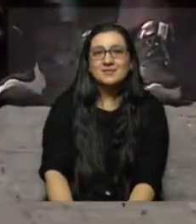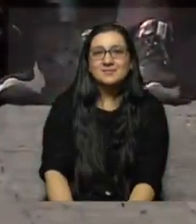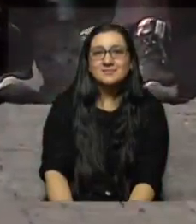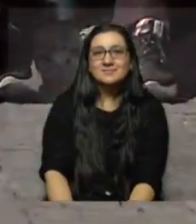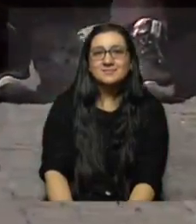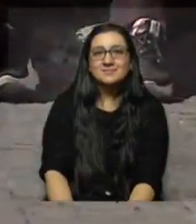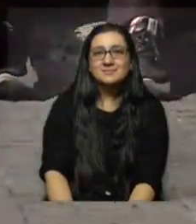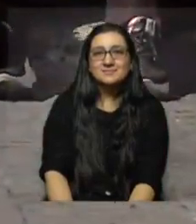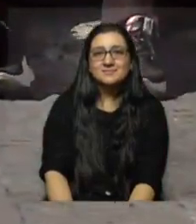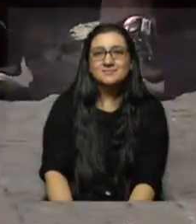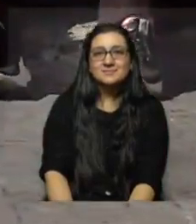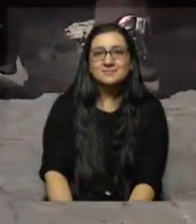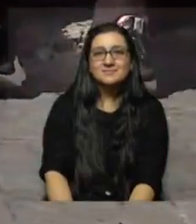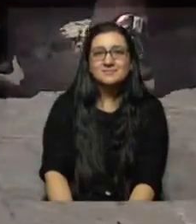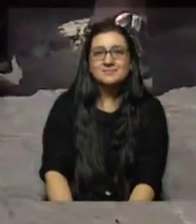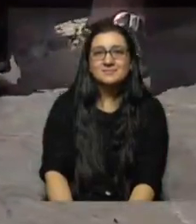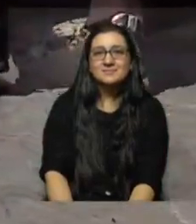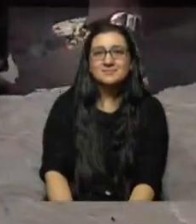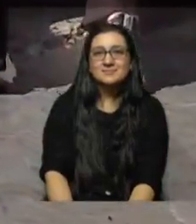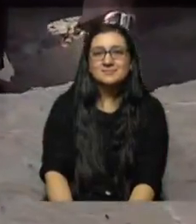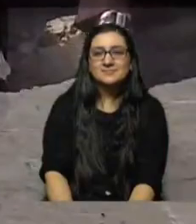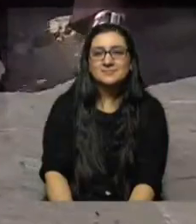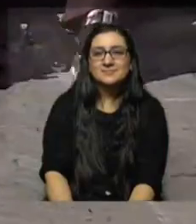resalta, esto se llama Uruguay.